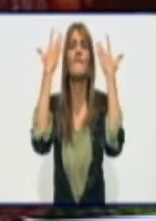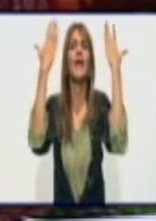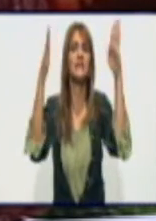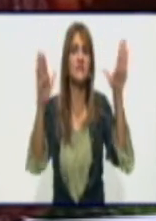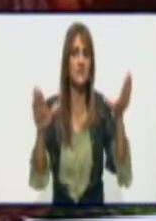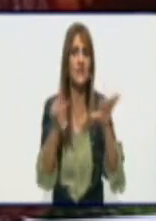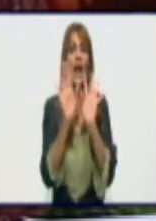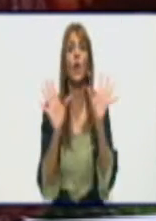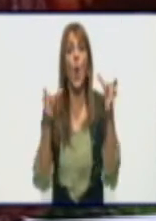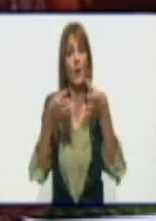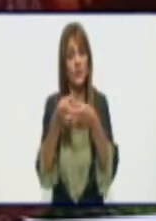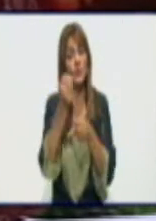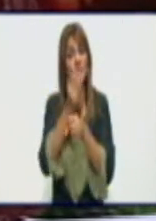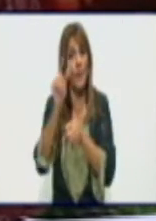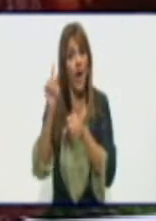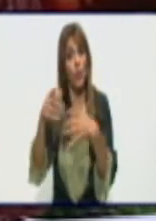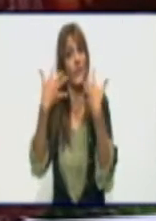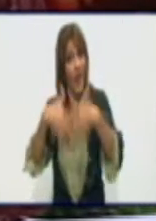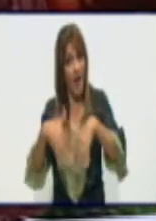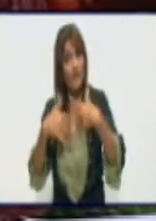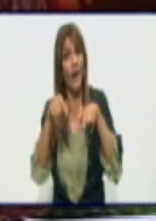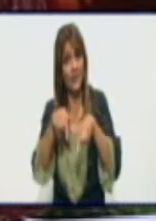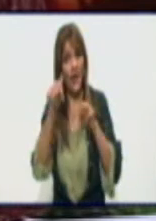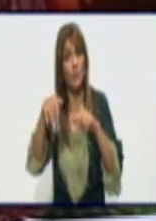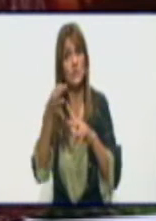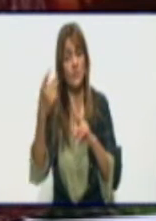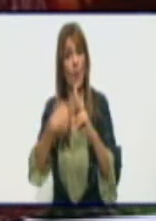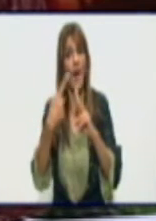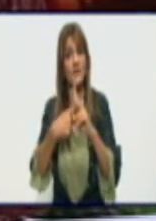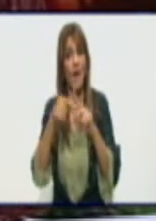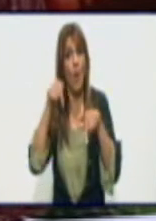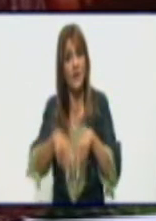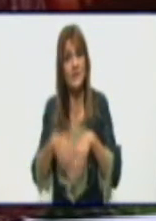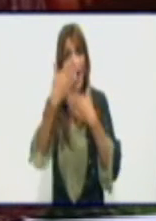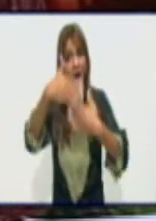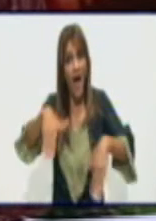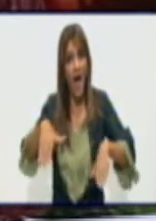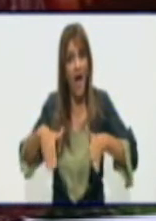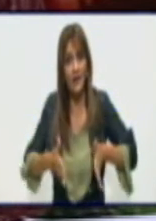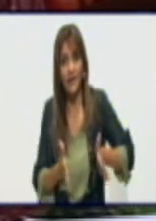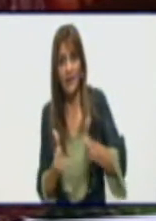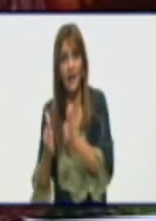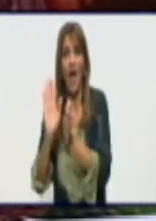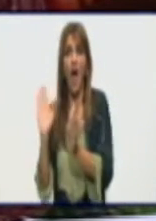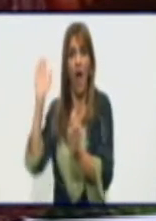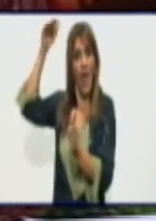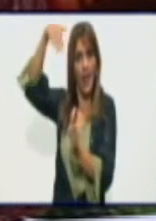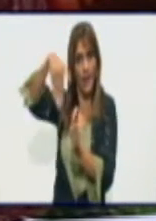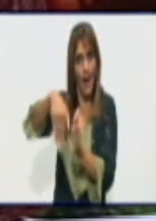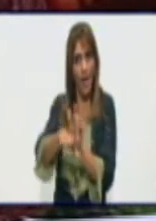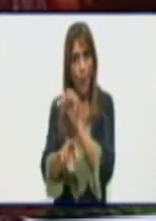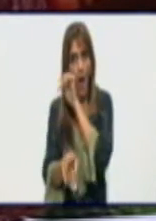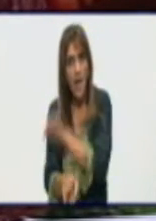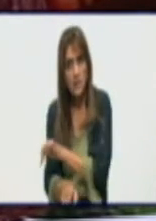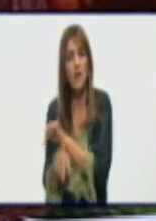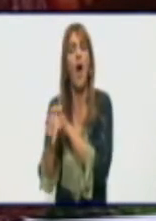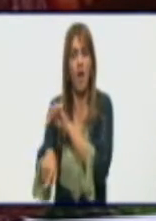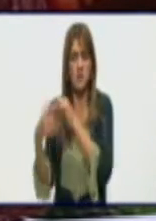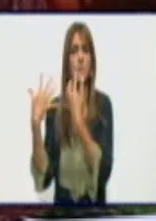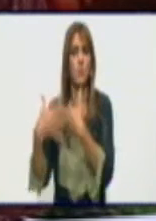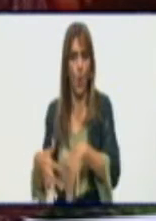de la fábrica de conserva que está ubicada aquí en la carretera central en esta ciudad de Bayamo. Allí muchas de esas producciones